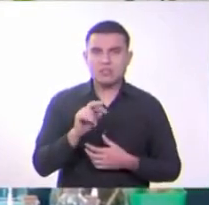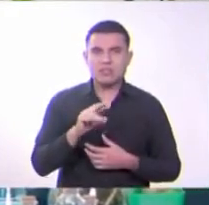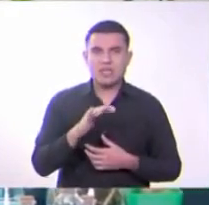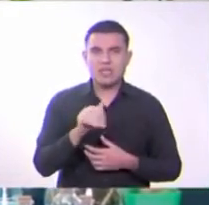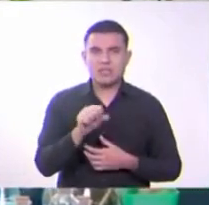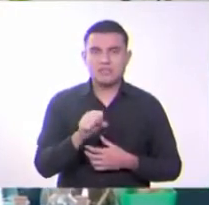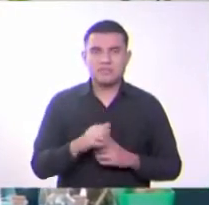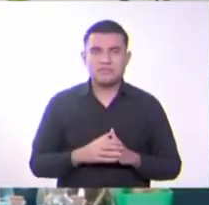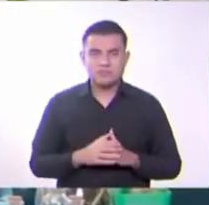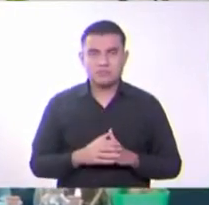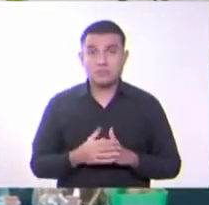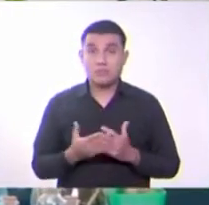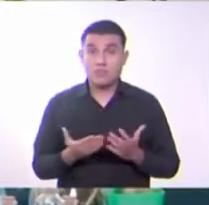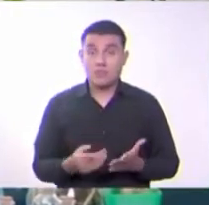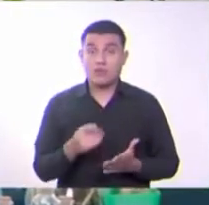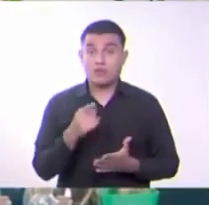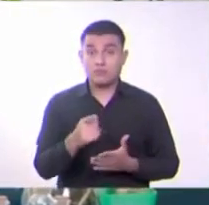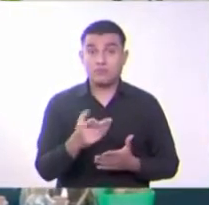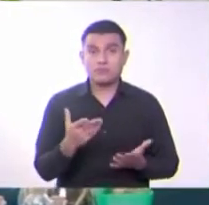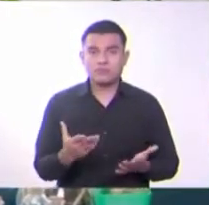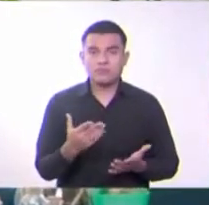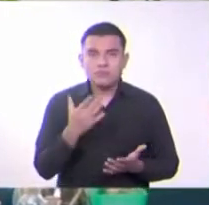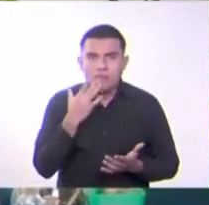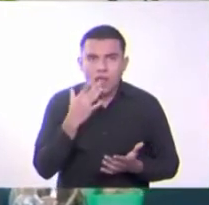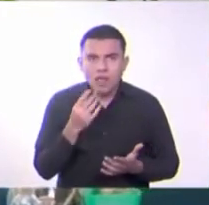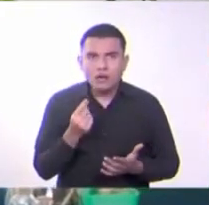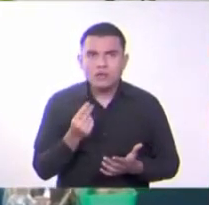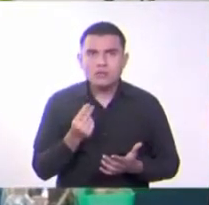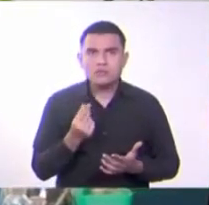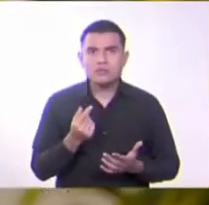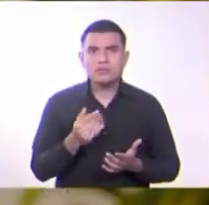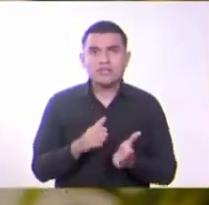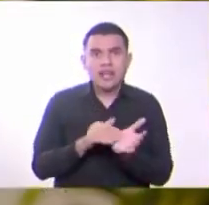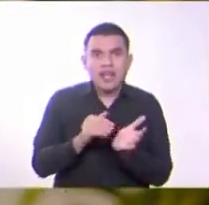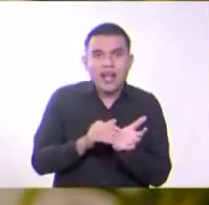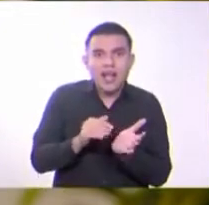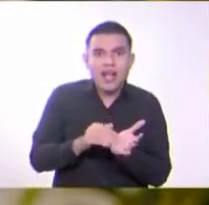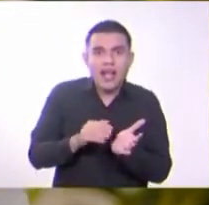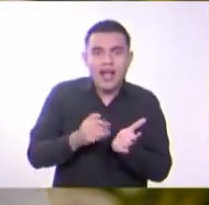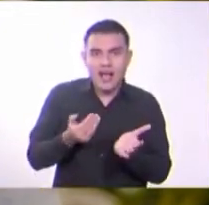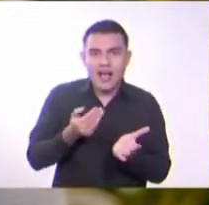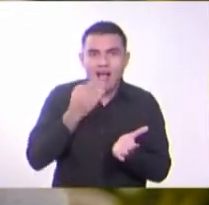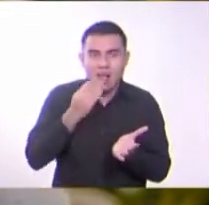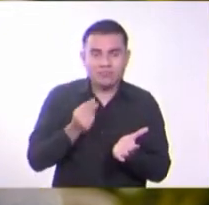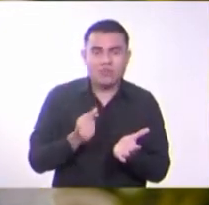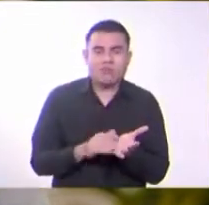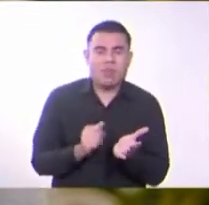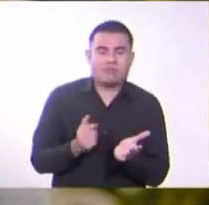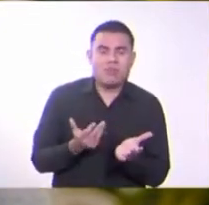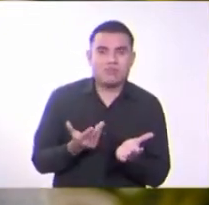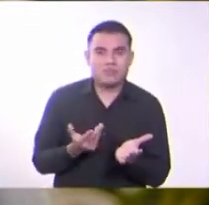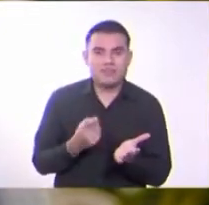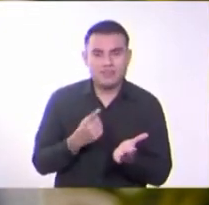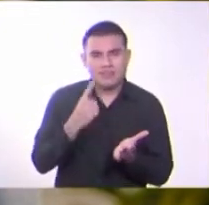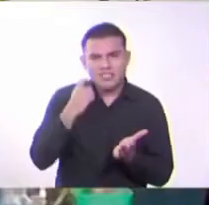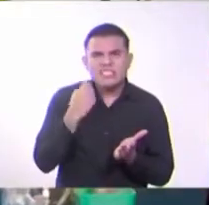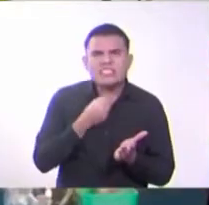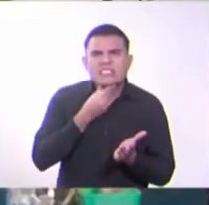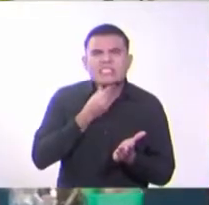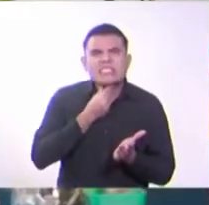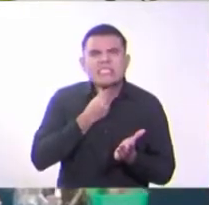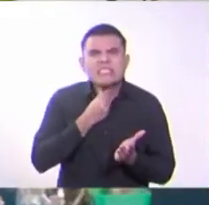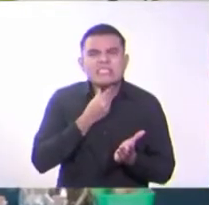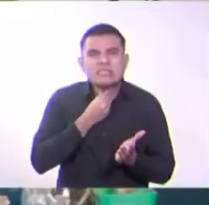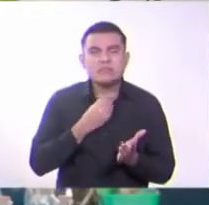alguna ocasión hayas probado el sabor del jabón y recuerdes que es una sustancia amarga.